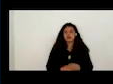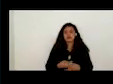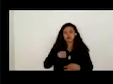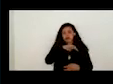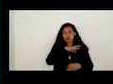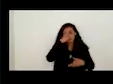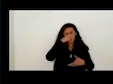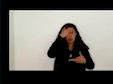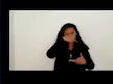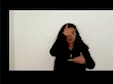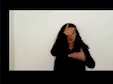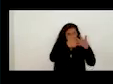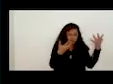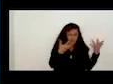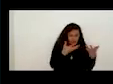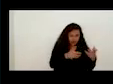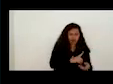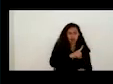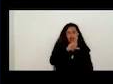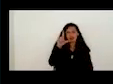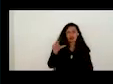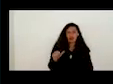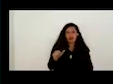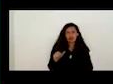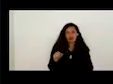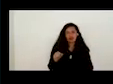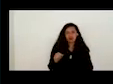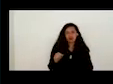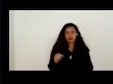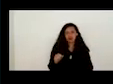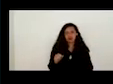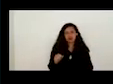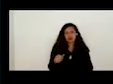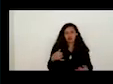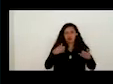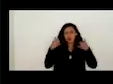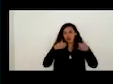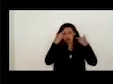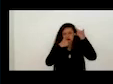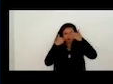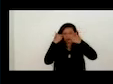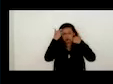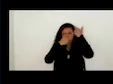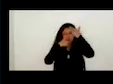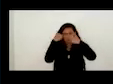menú. Después pues los chavos pues hacen un análisis, ¿no? De